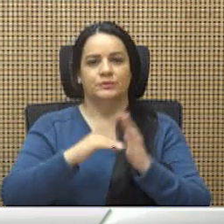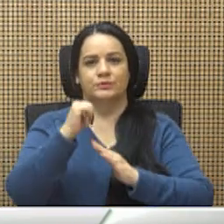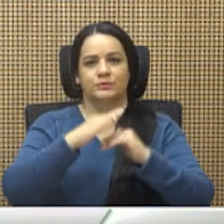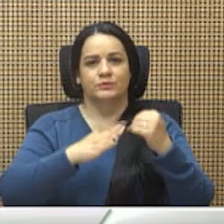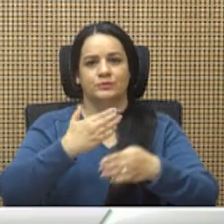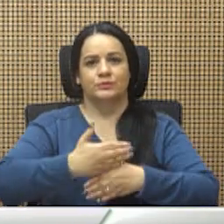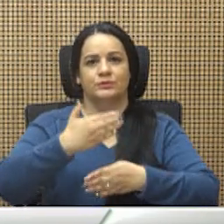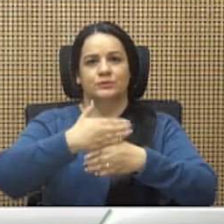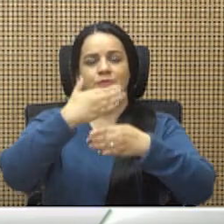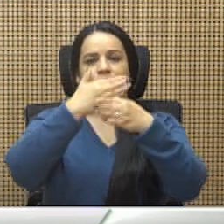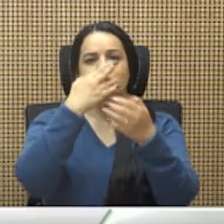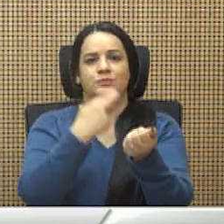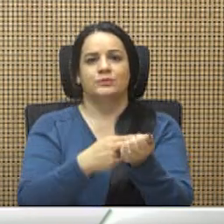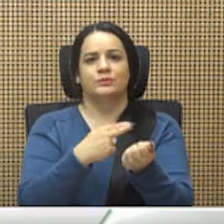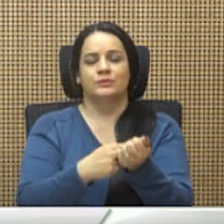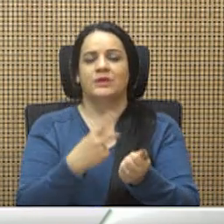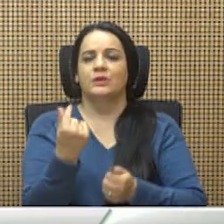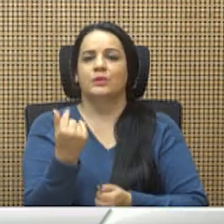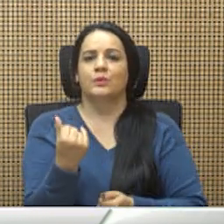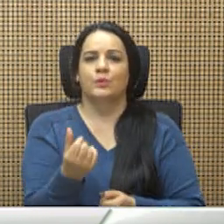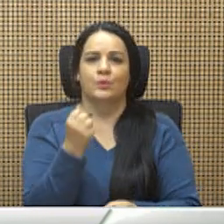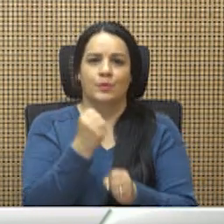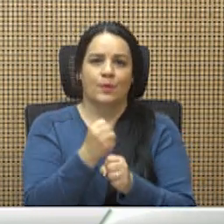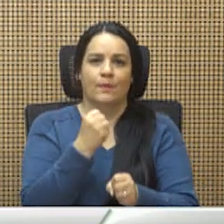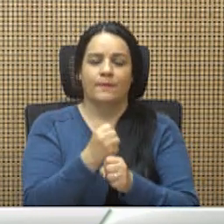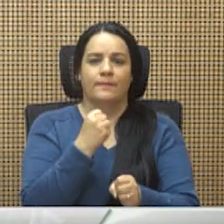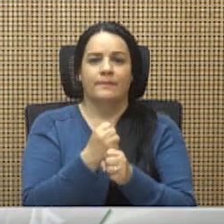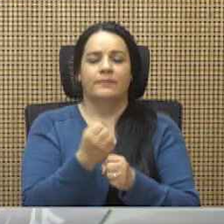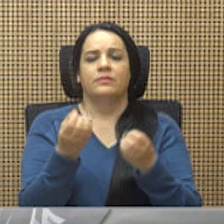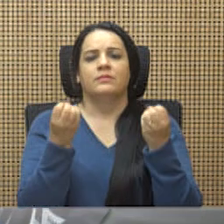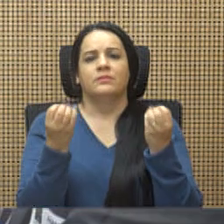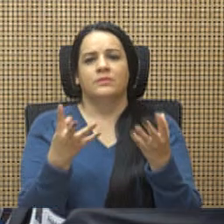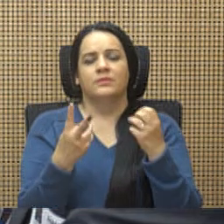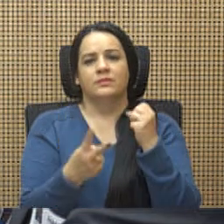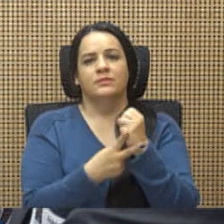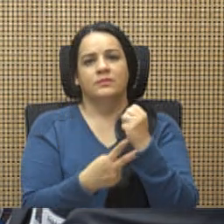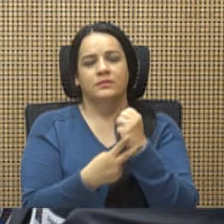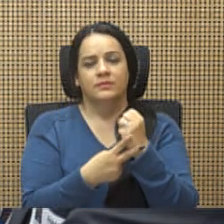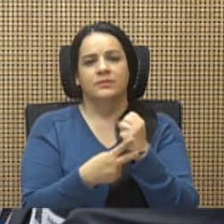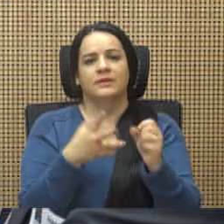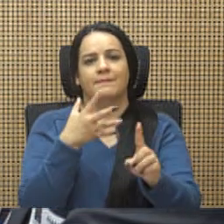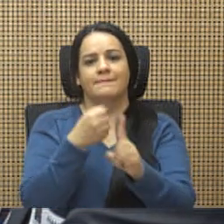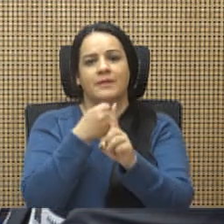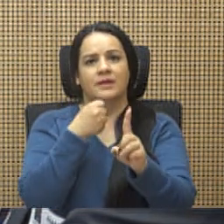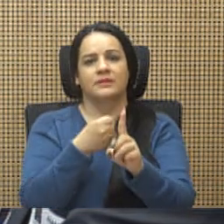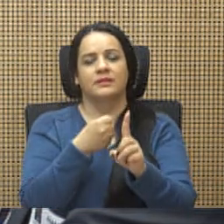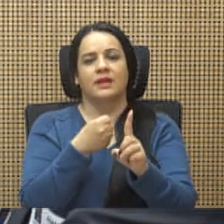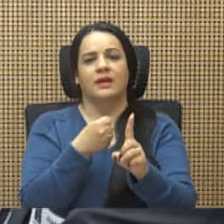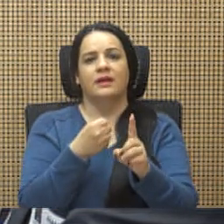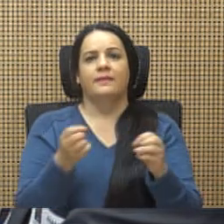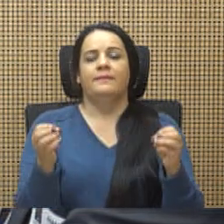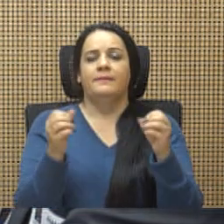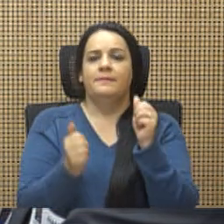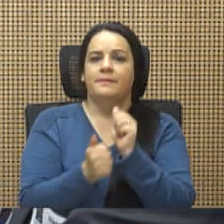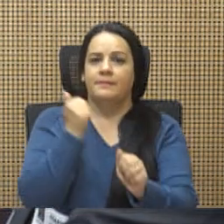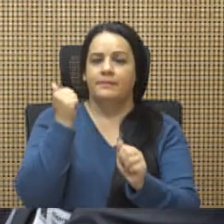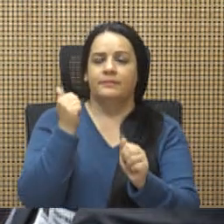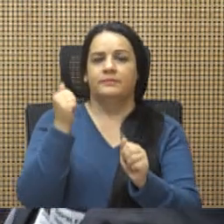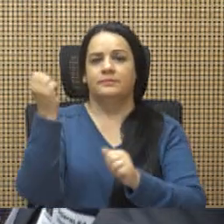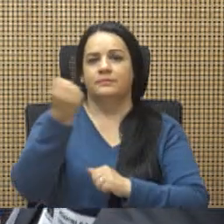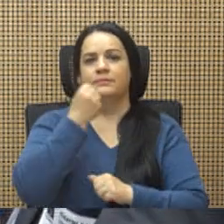hospital es el costo operativo que muchas veces impacta de mucho con mucha mayor